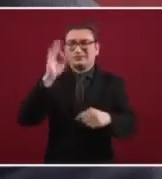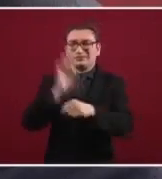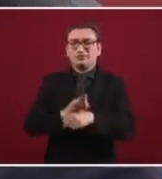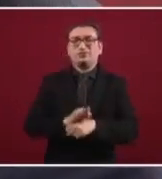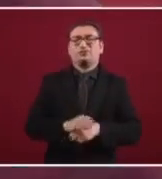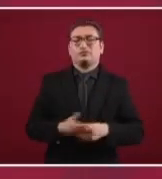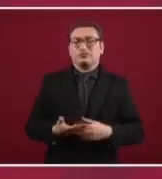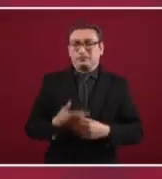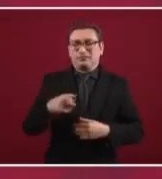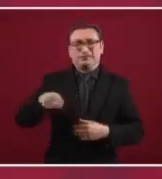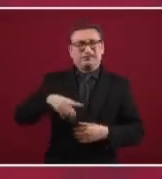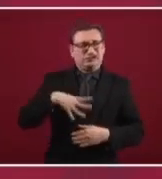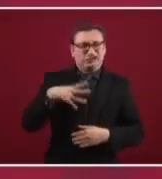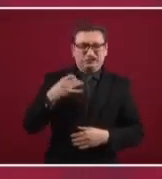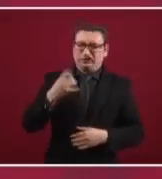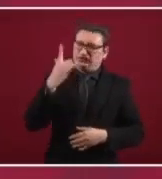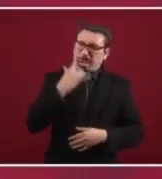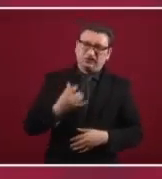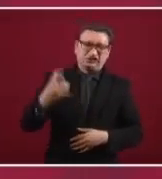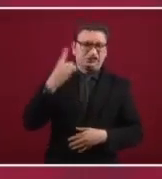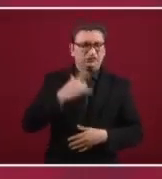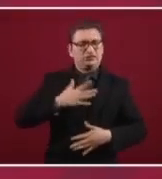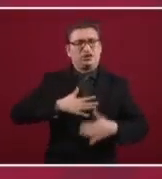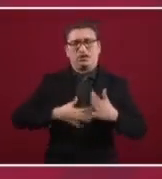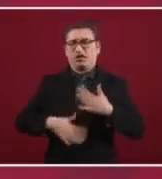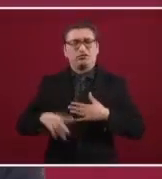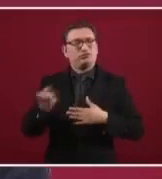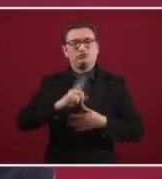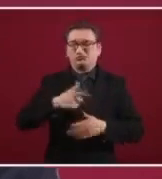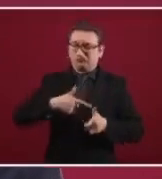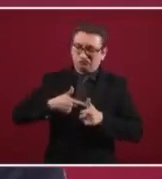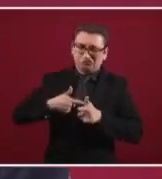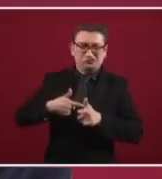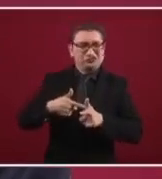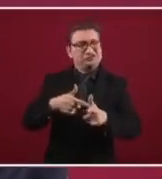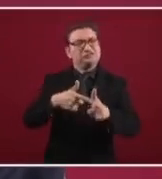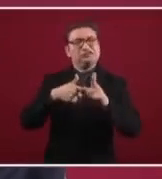manera incansable, con